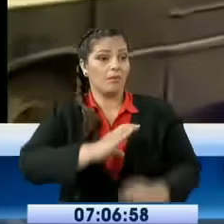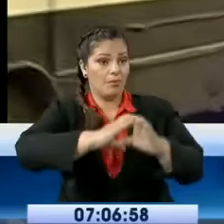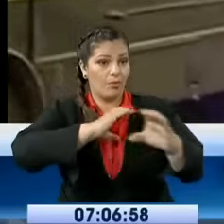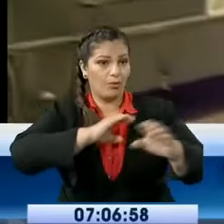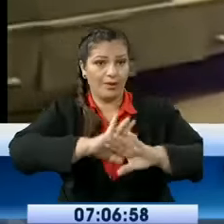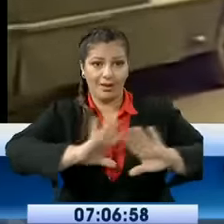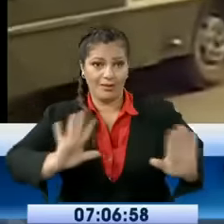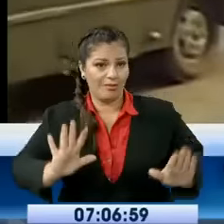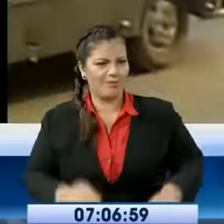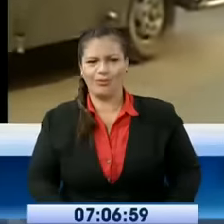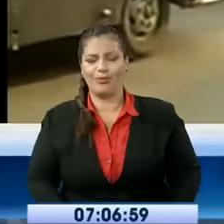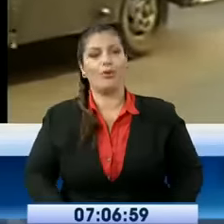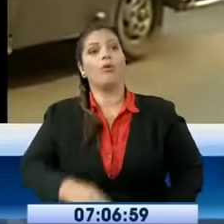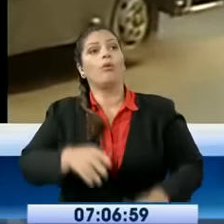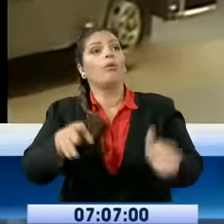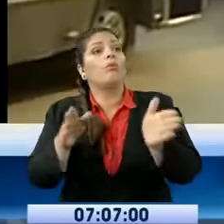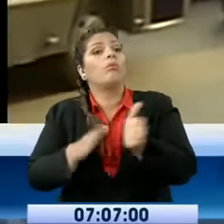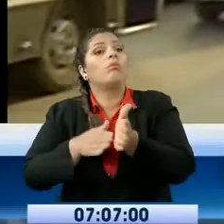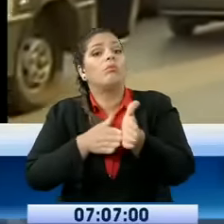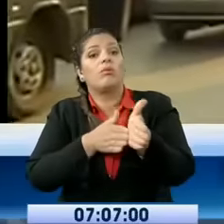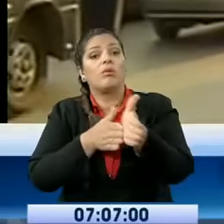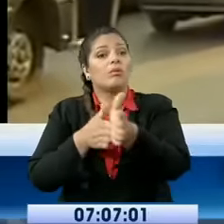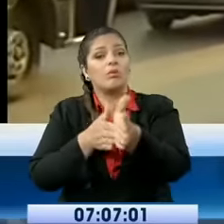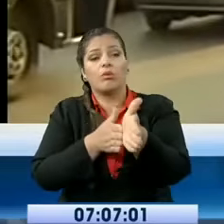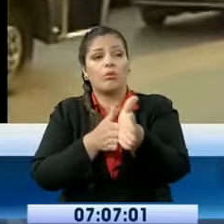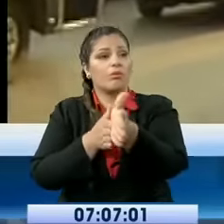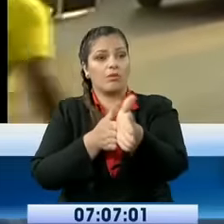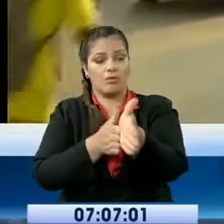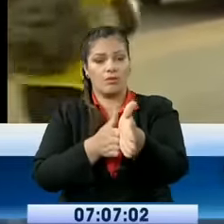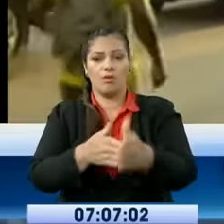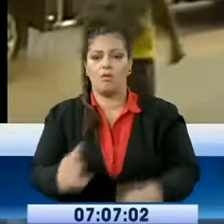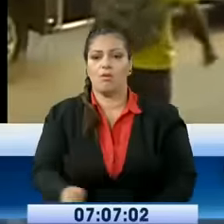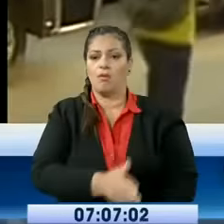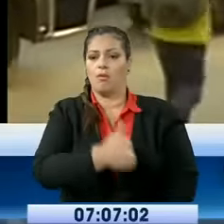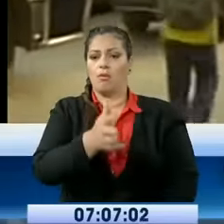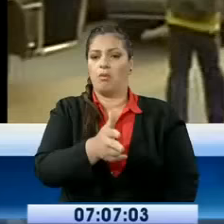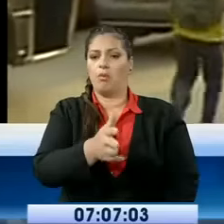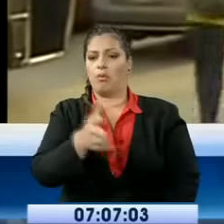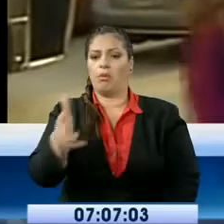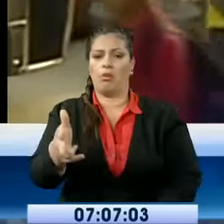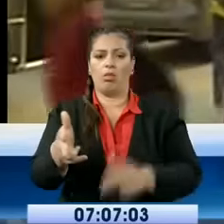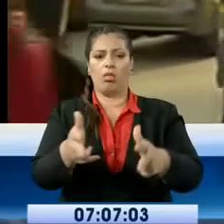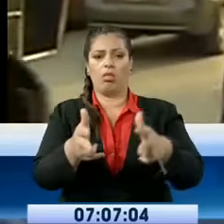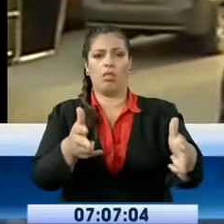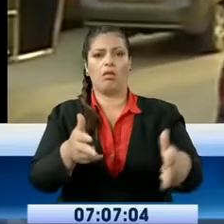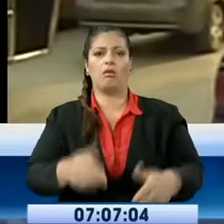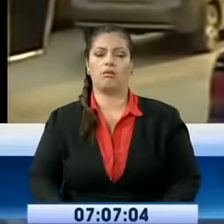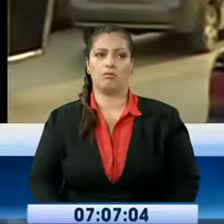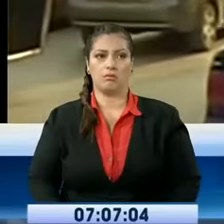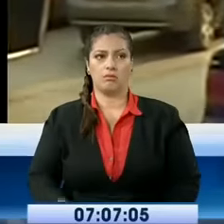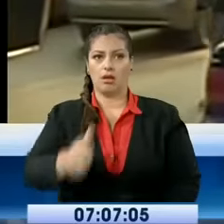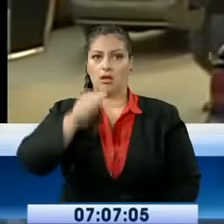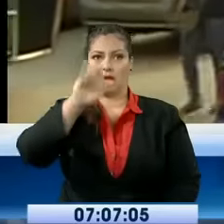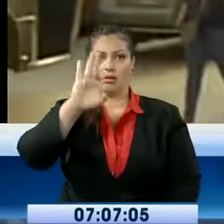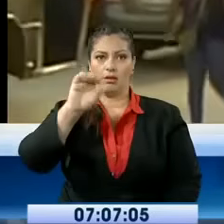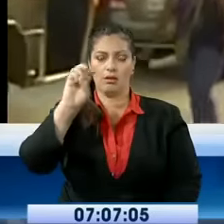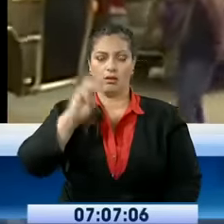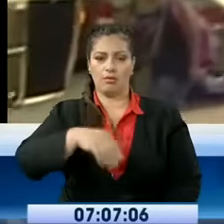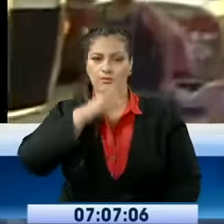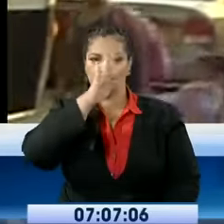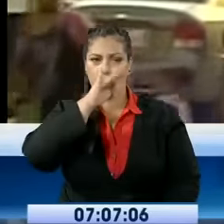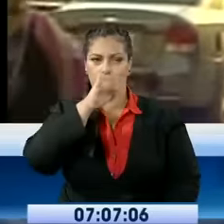de lado ya. Y no puede ser. Sin embargo, la ATM a veces los quiere citar porque no se parquean a la